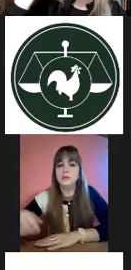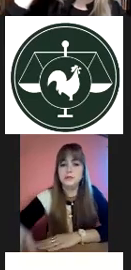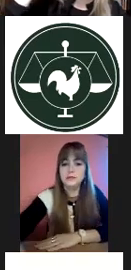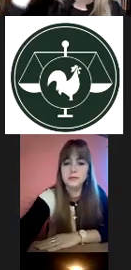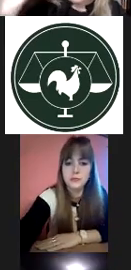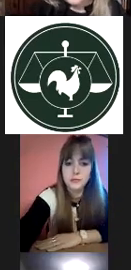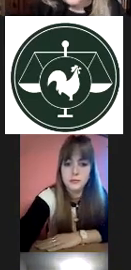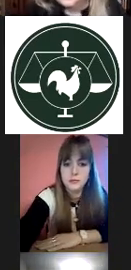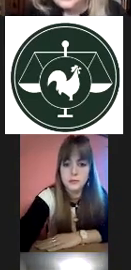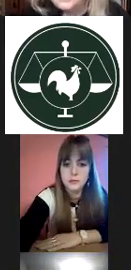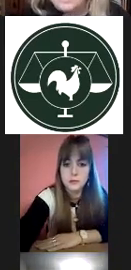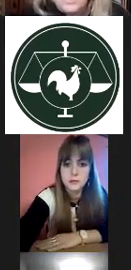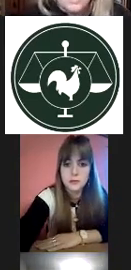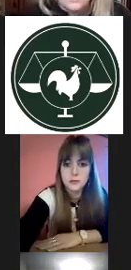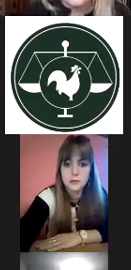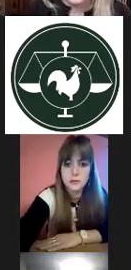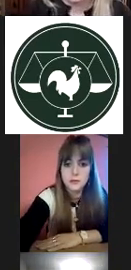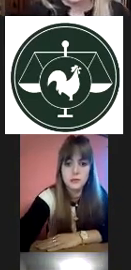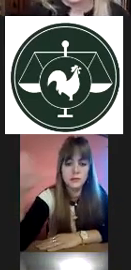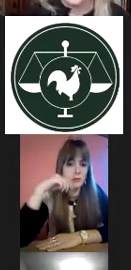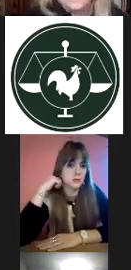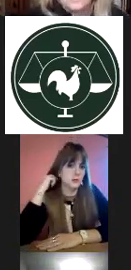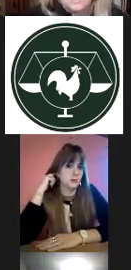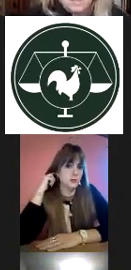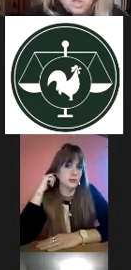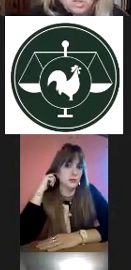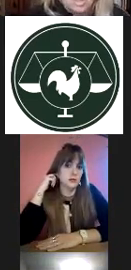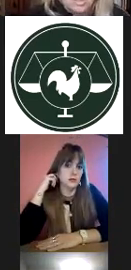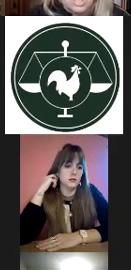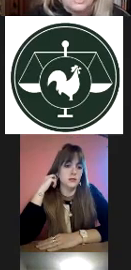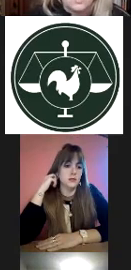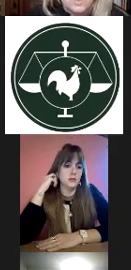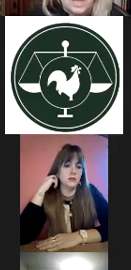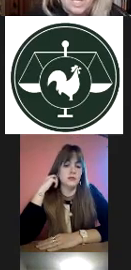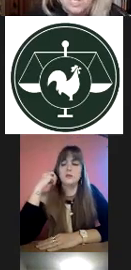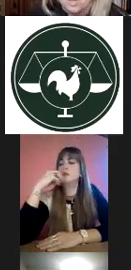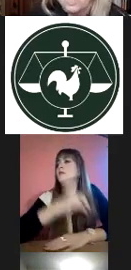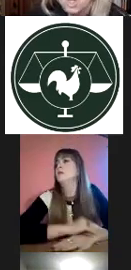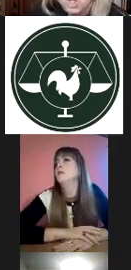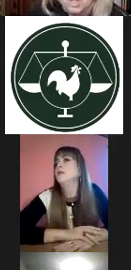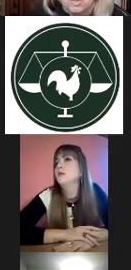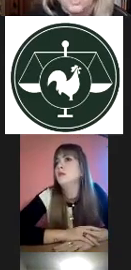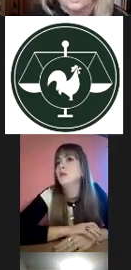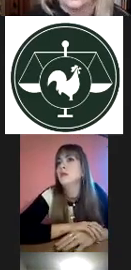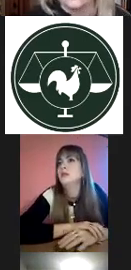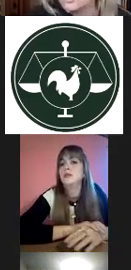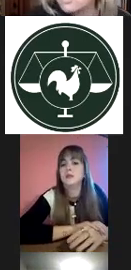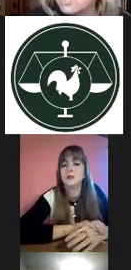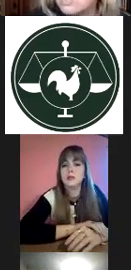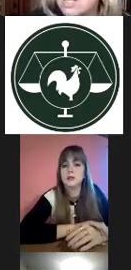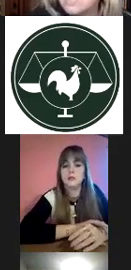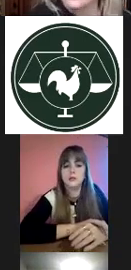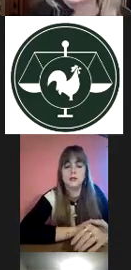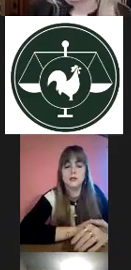Sí. La provincia de Buenos Aires cuenta con la ley 13.879, que es del año 2008, sobre castraciones